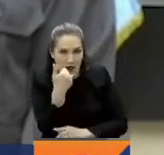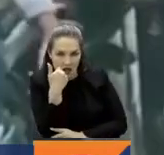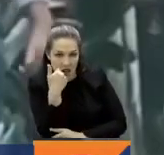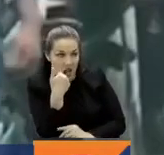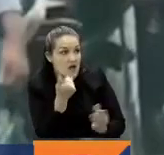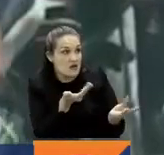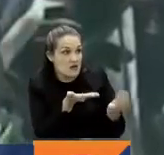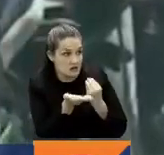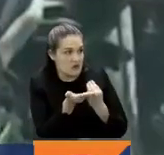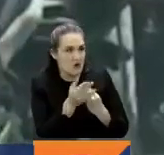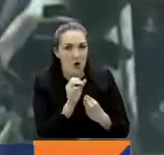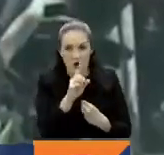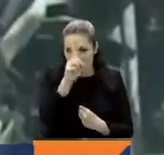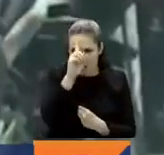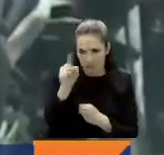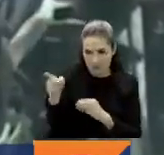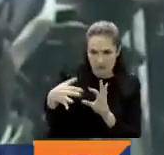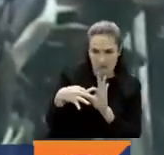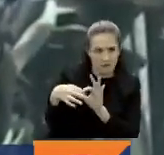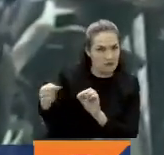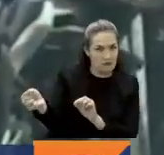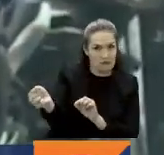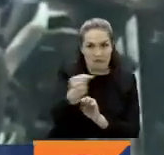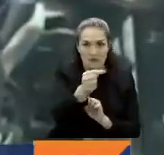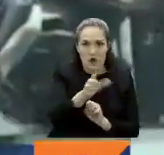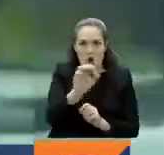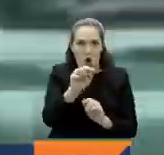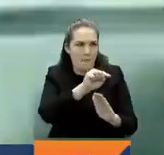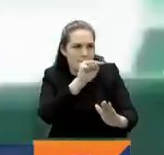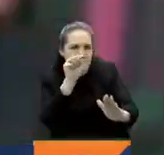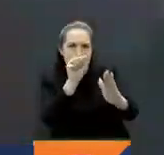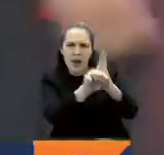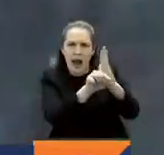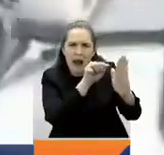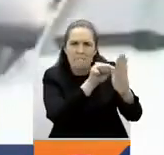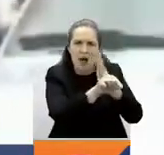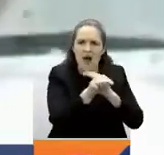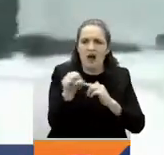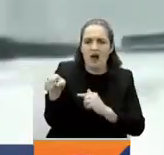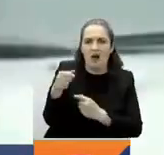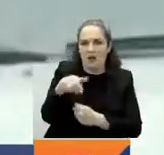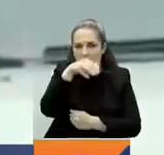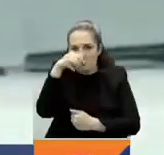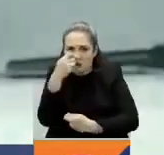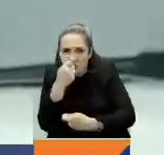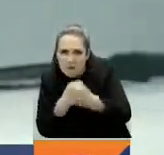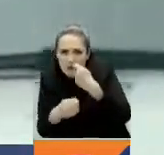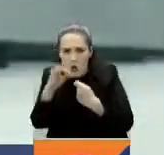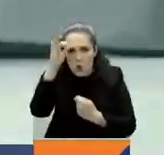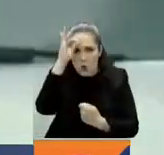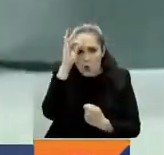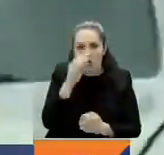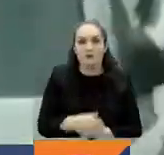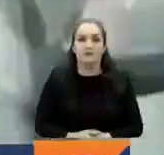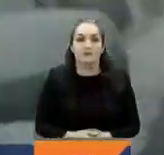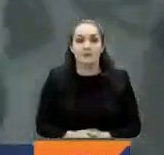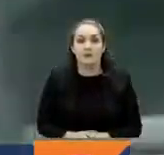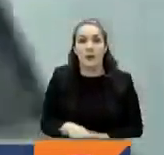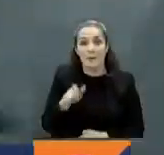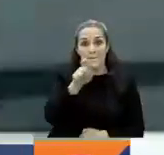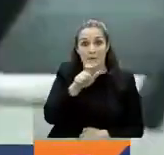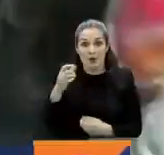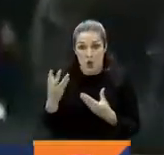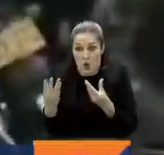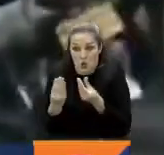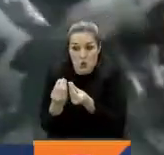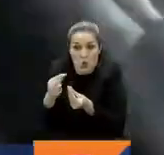delinquir, sino también a los homicidios y al tráfico de estupefacientes. El actuar criminal de esta organización,